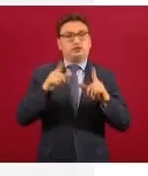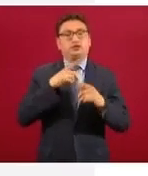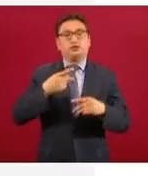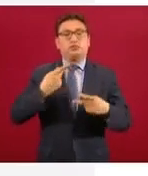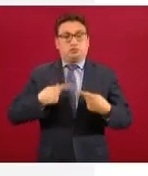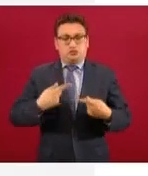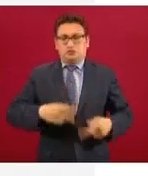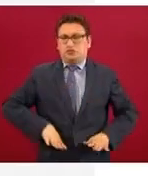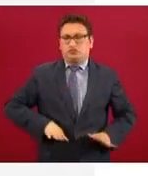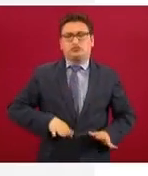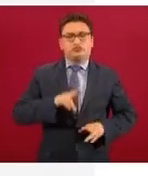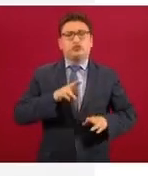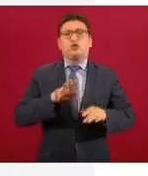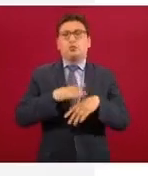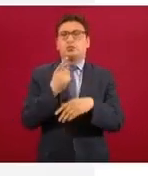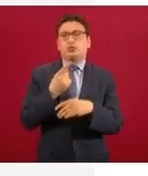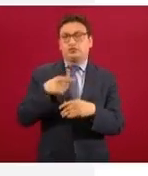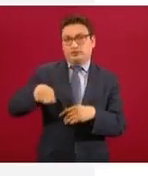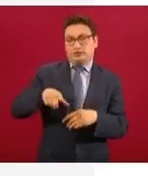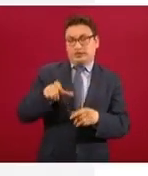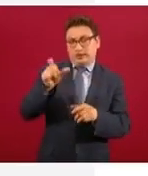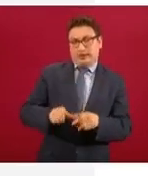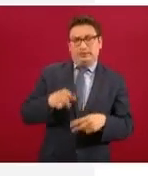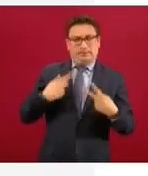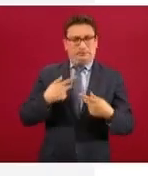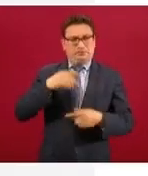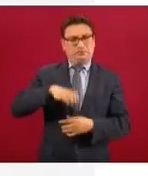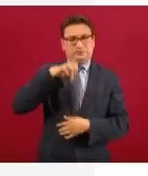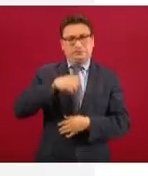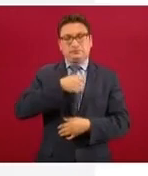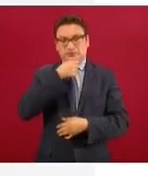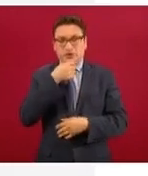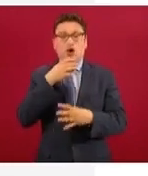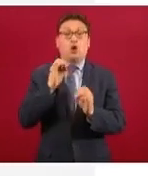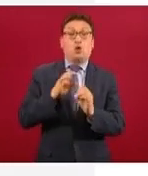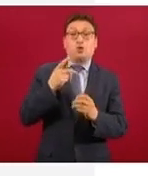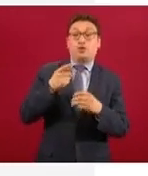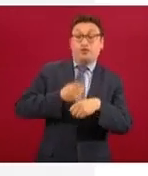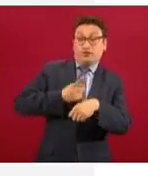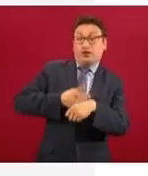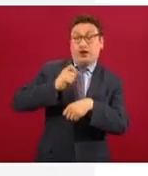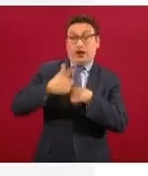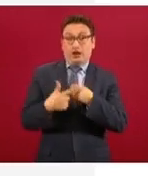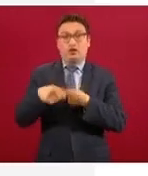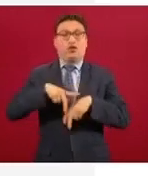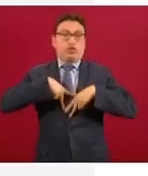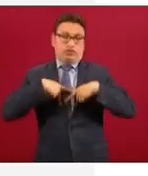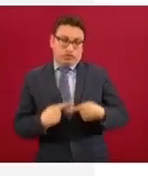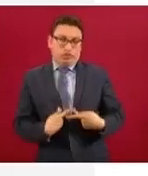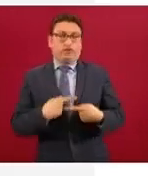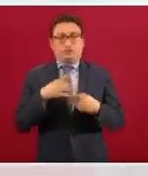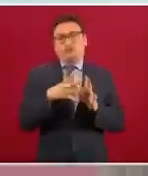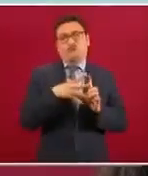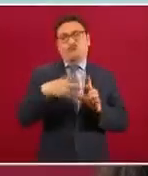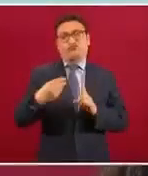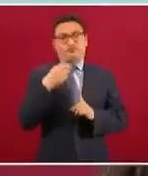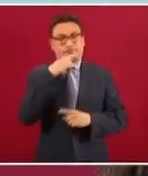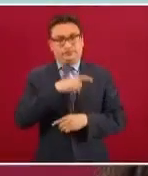ya sea por la edad o por alguna enfermedad, que les hacen más susceptibles a complicarse.